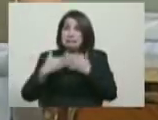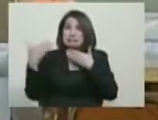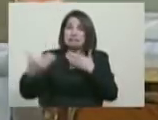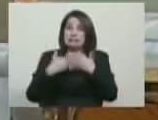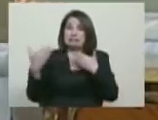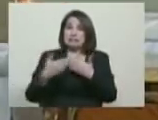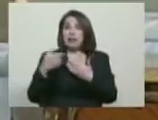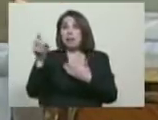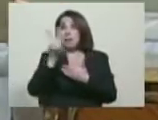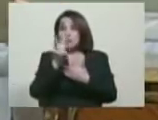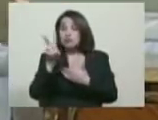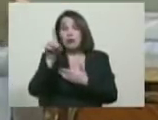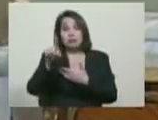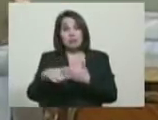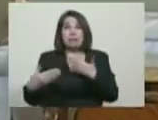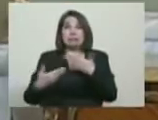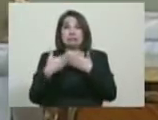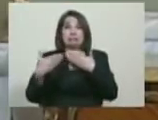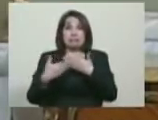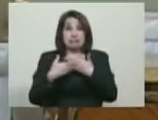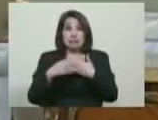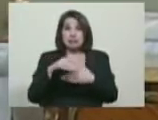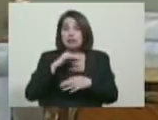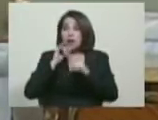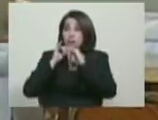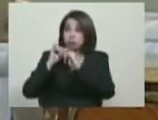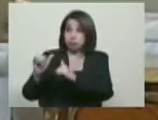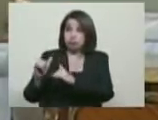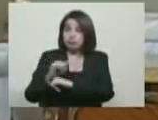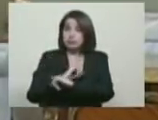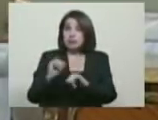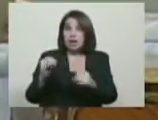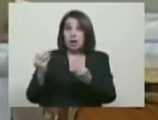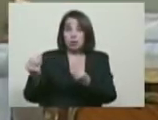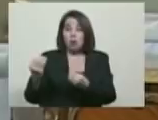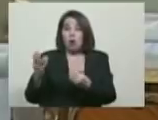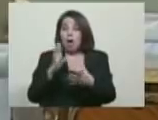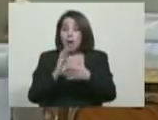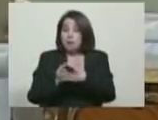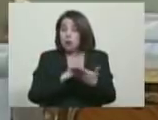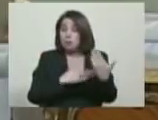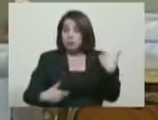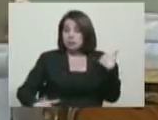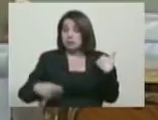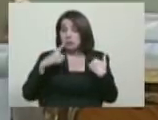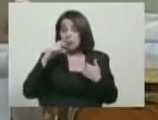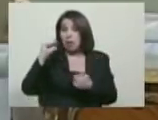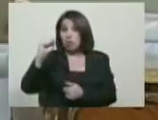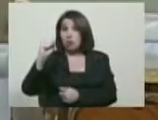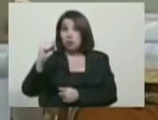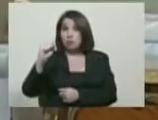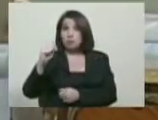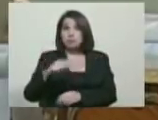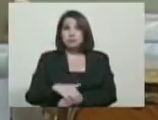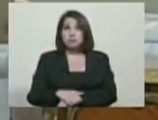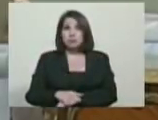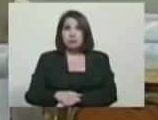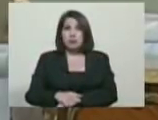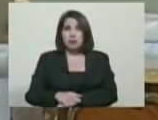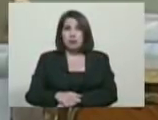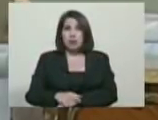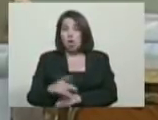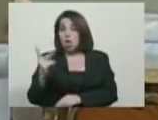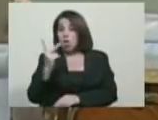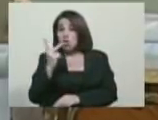Venezuela. Y nosotros ya se lo he transmitido a mi querido compañero, que es mi amigo. Hace poco él ha actuado y ha habido dos colegios